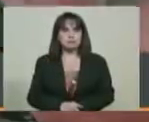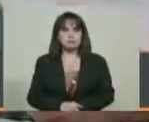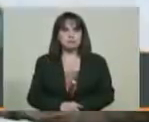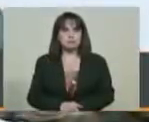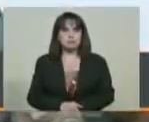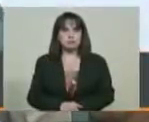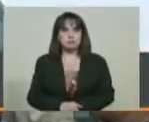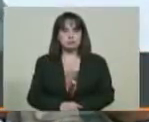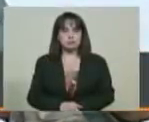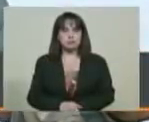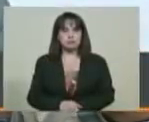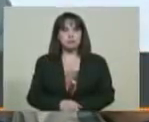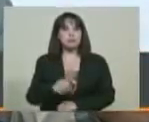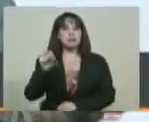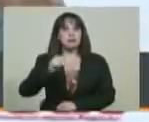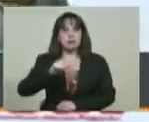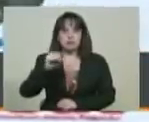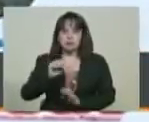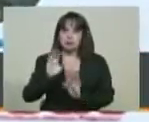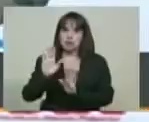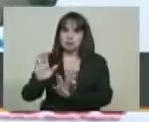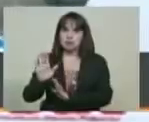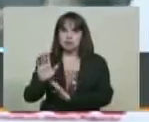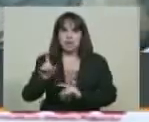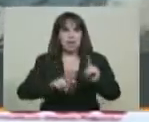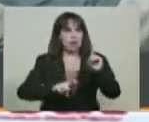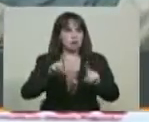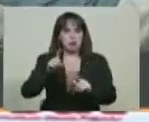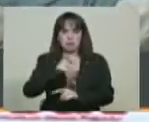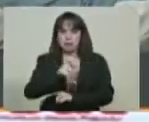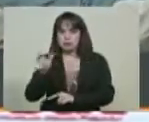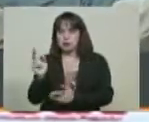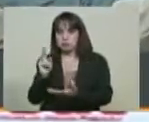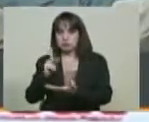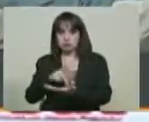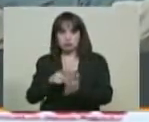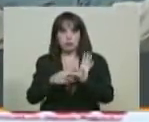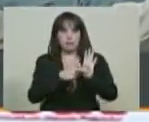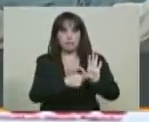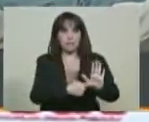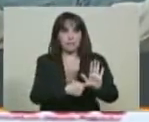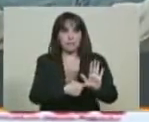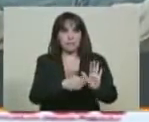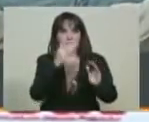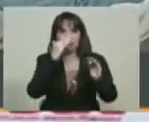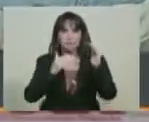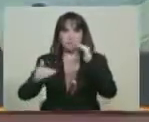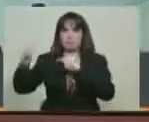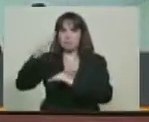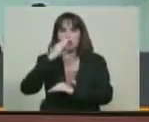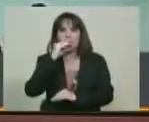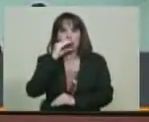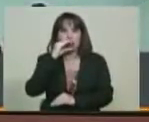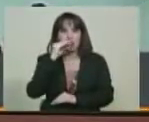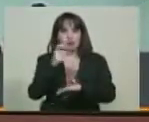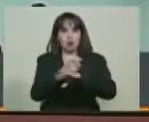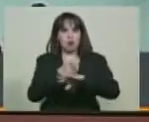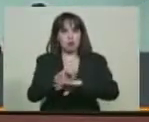¿Es así? Aquí tenemos algunos protagonistas. Tenemos un protagonista mayor, Héctor Rodríguez.